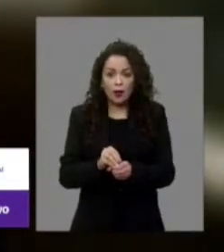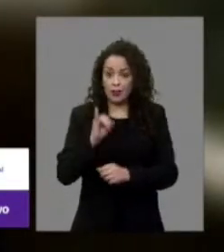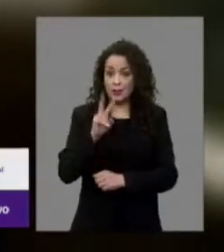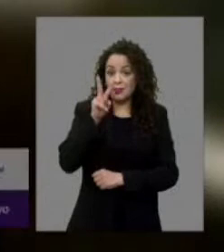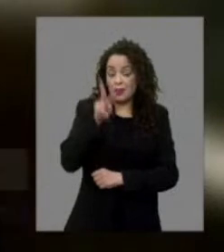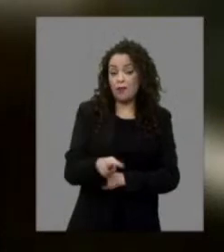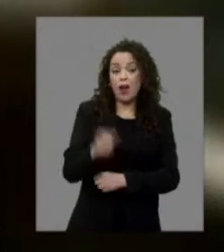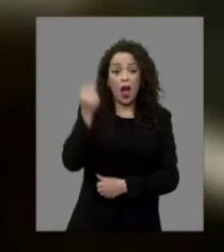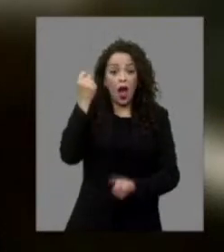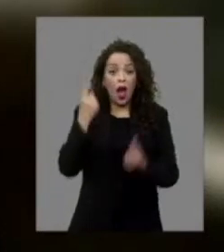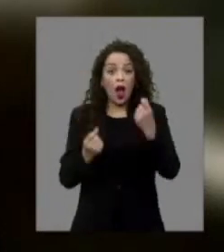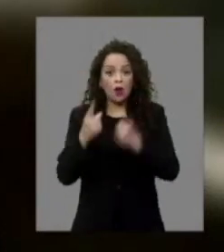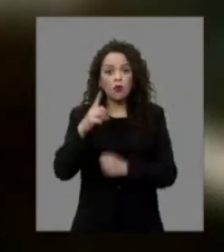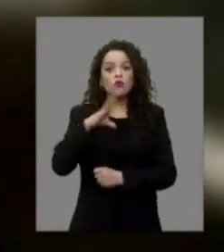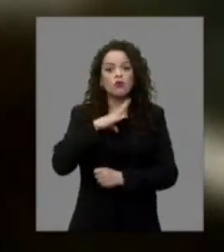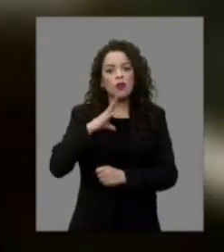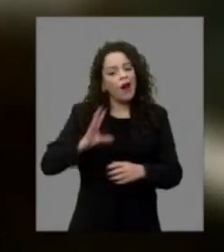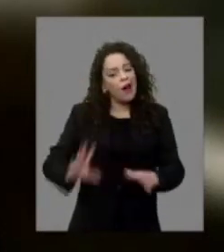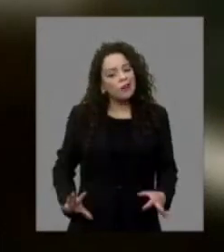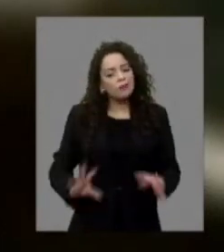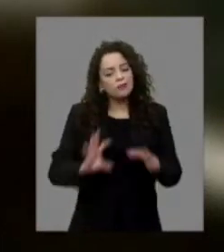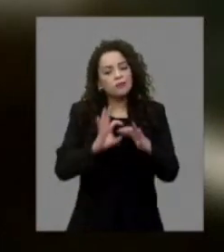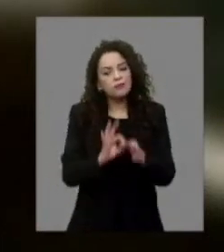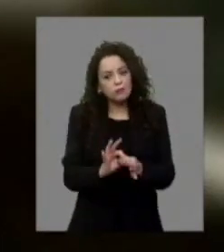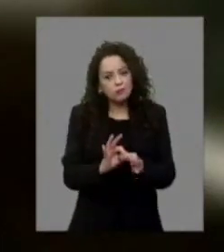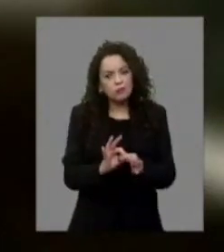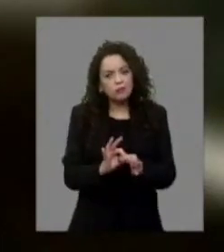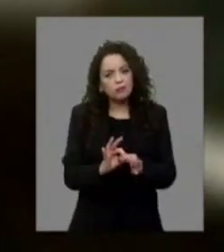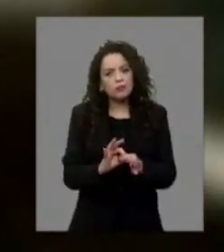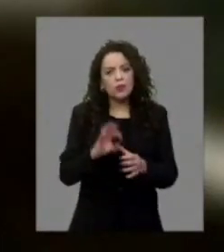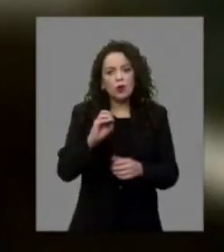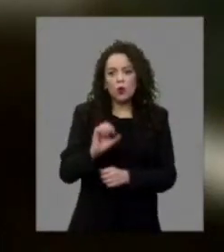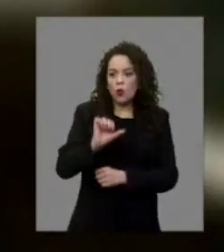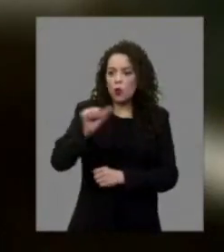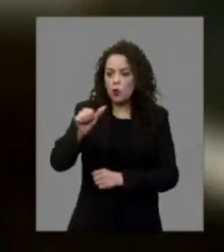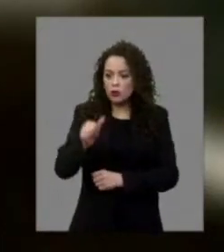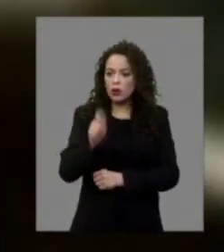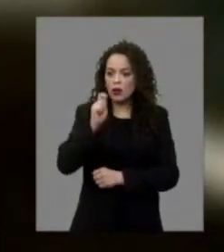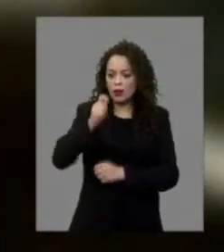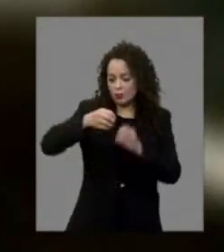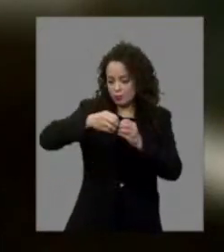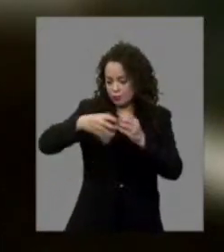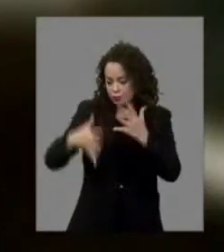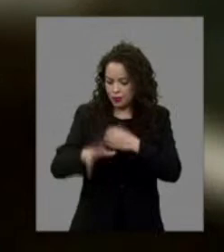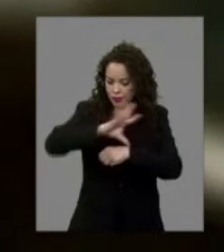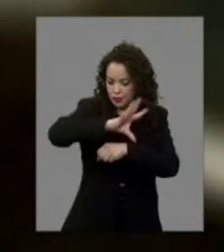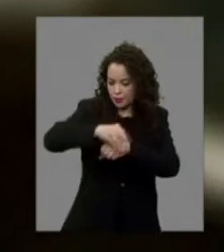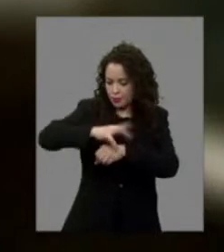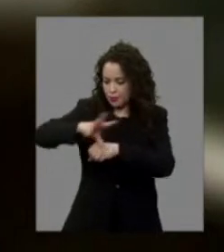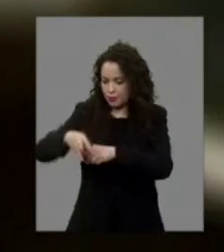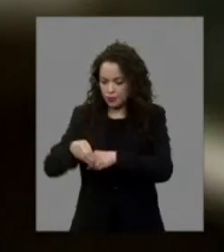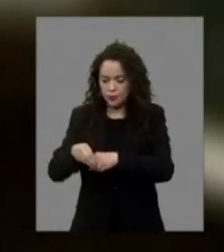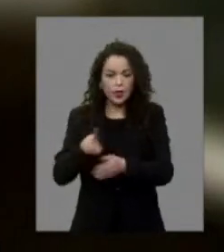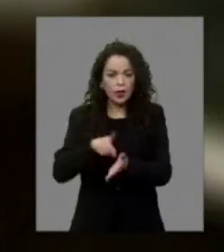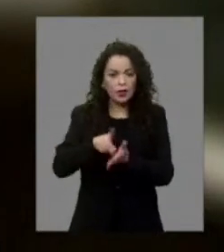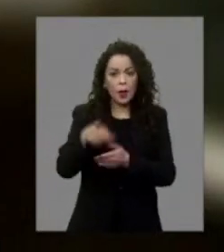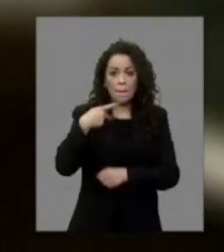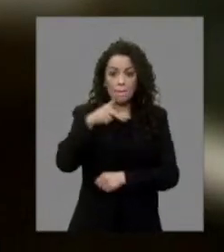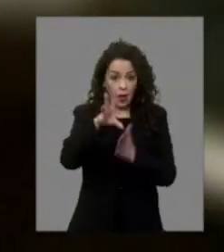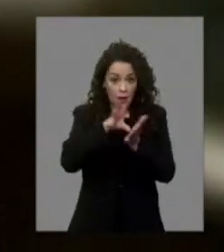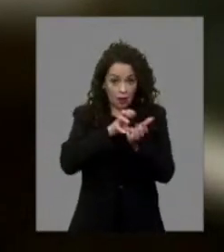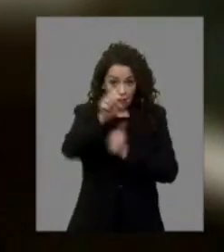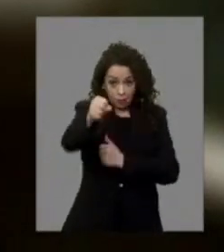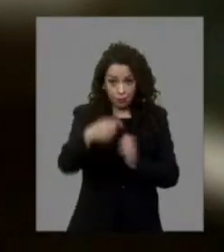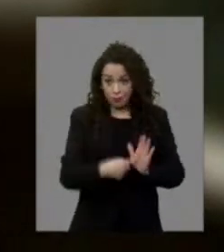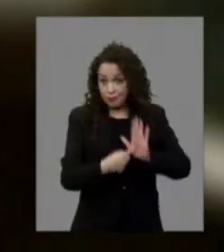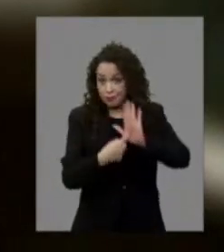existen derechos relacionados, derechos derivados o vertientes de derechos, de los que la Carta Magna no se ocupa, o al menos